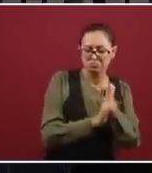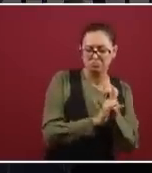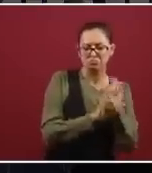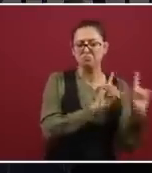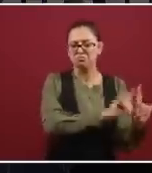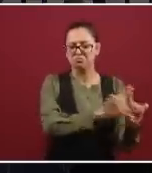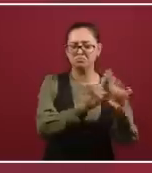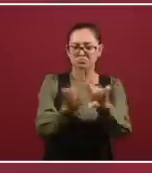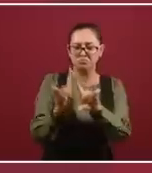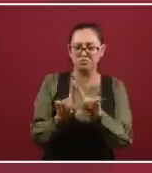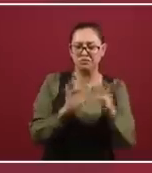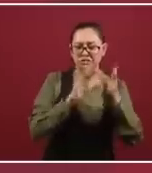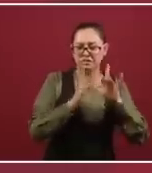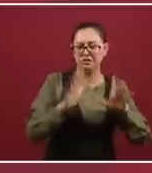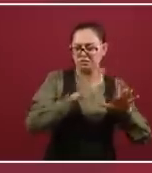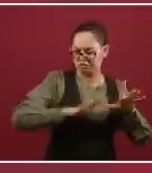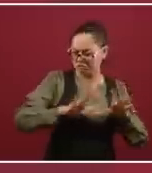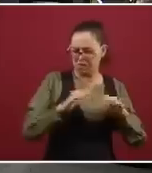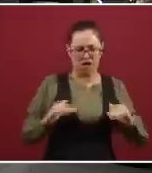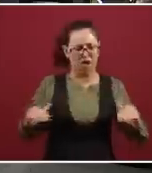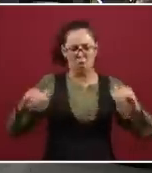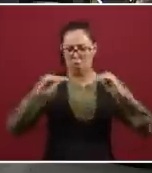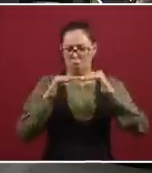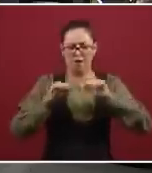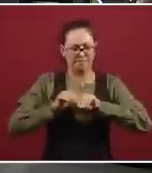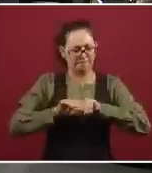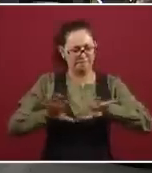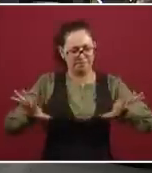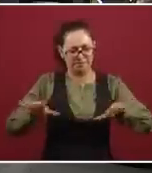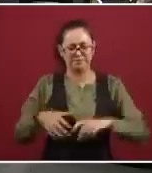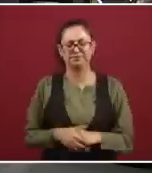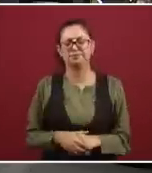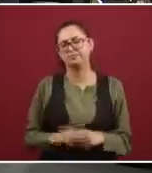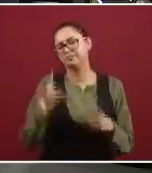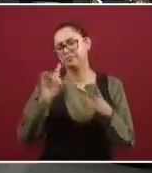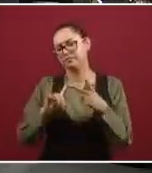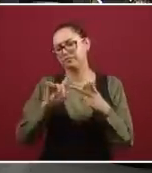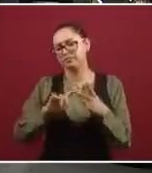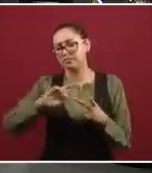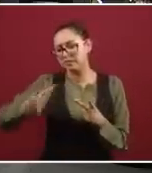interactúan en redes sociales. Sí, la segunda pregunta es,